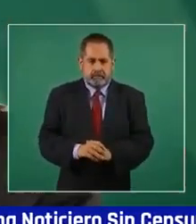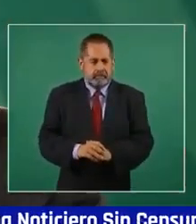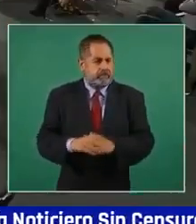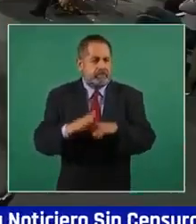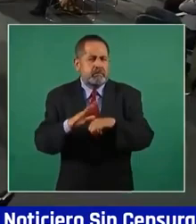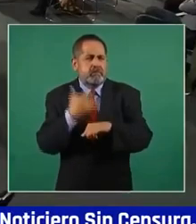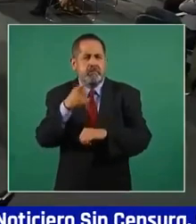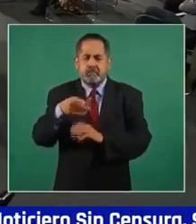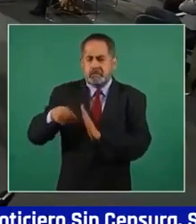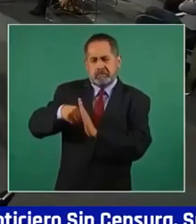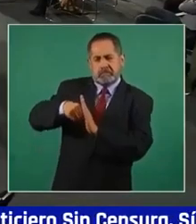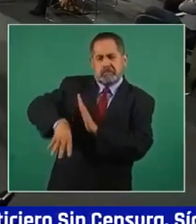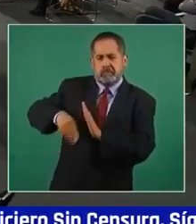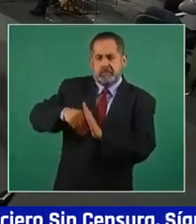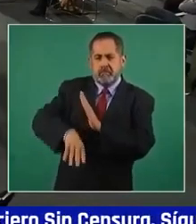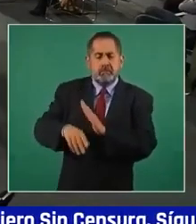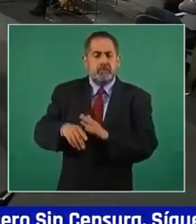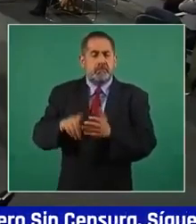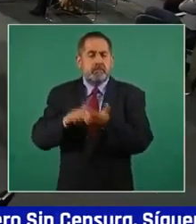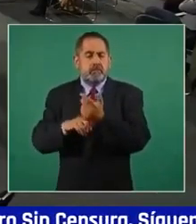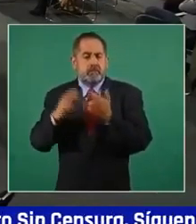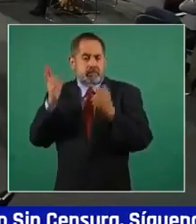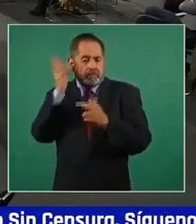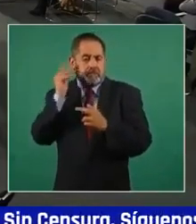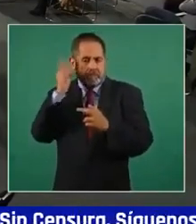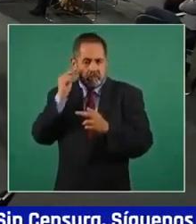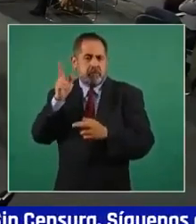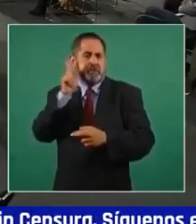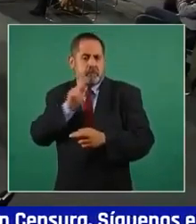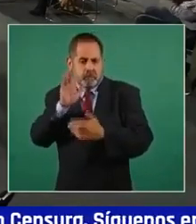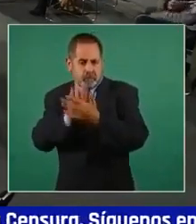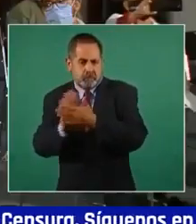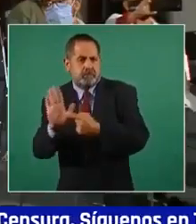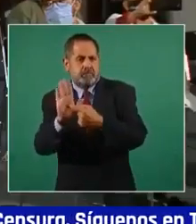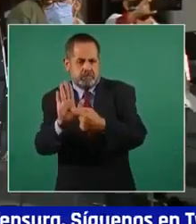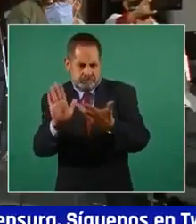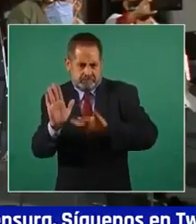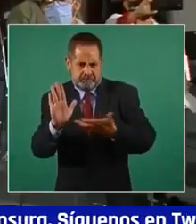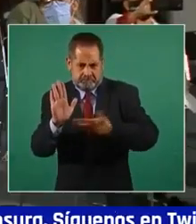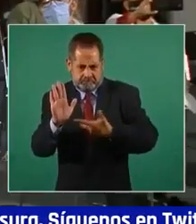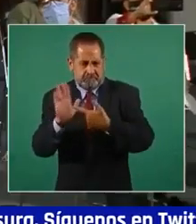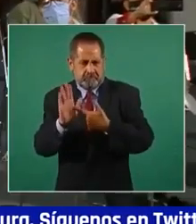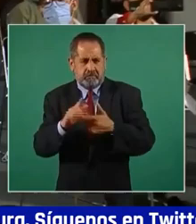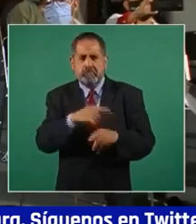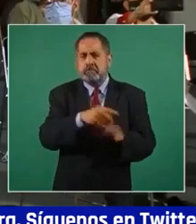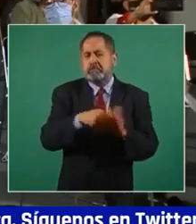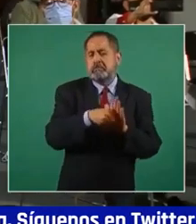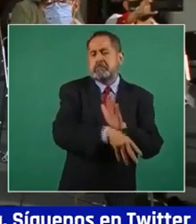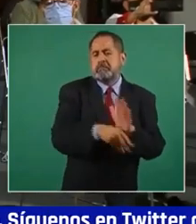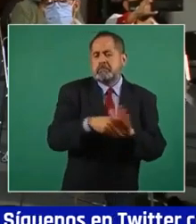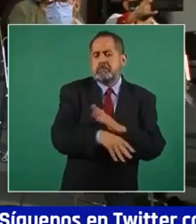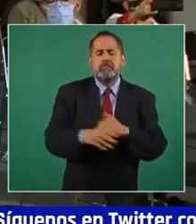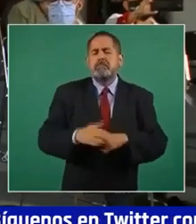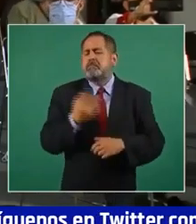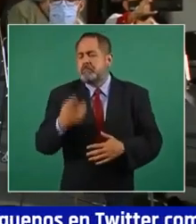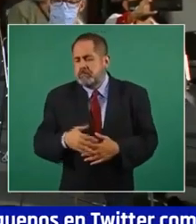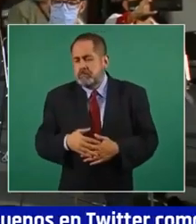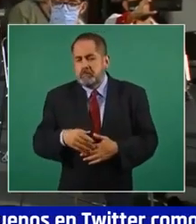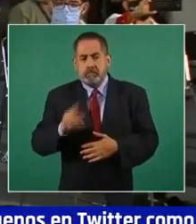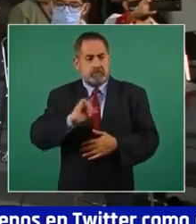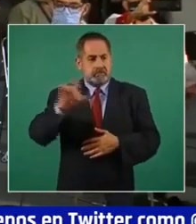¿Por qué omitió la existencia de audios que prueban esta anomalía y la participación de funcionarios públicos